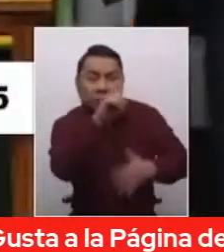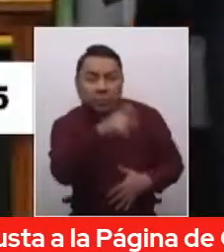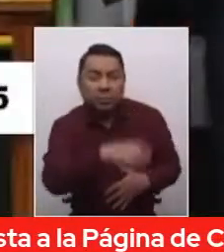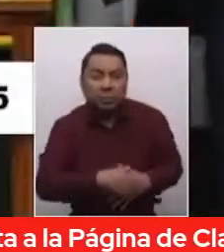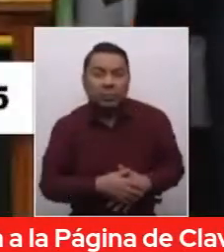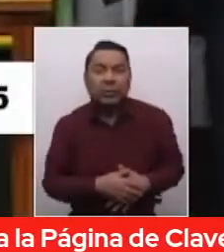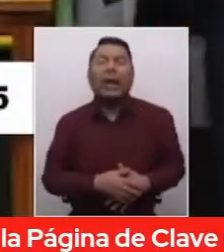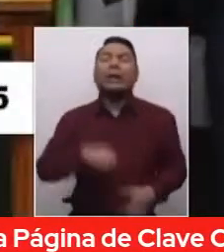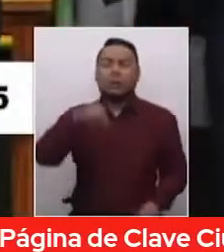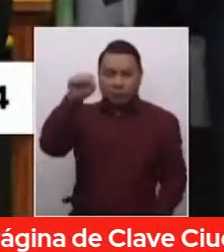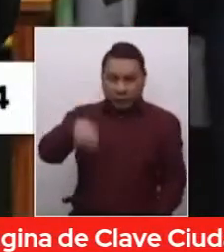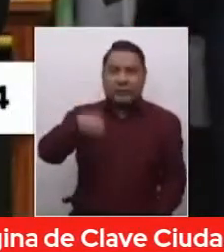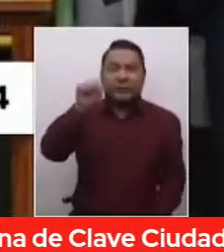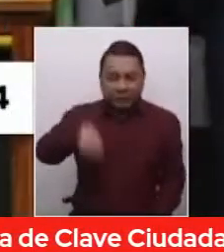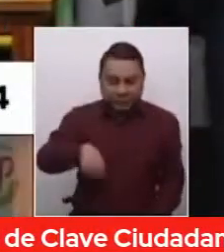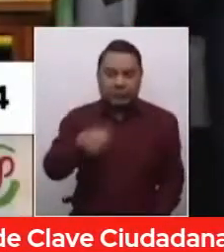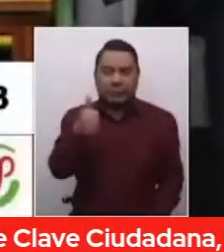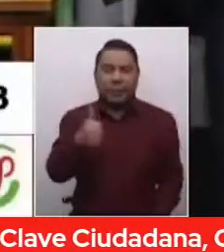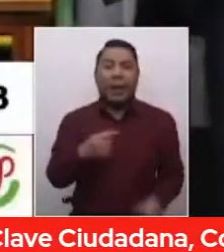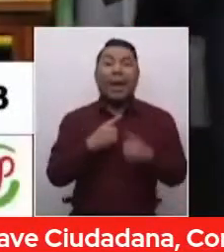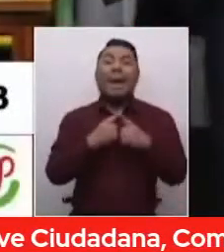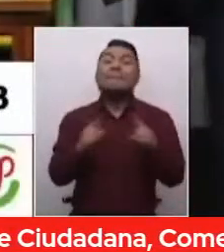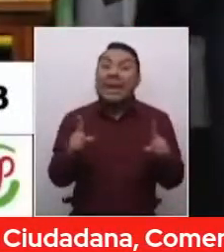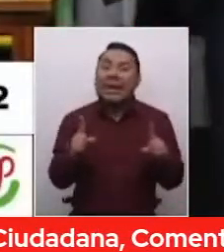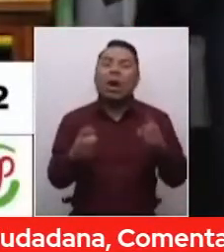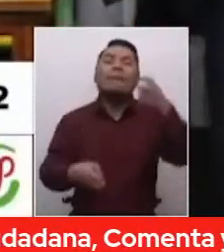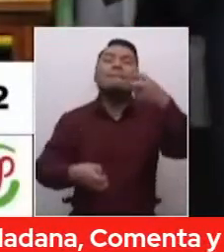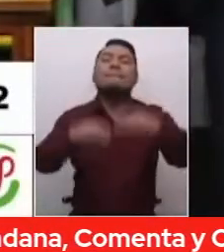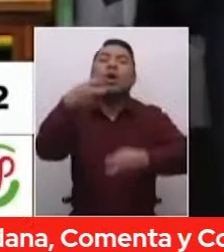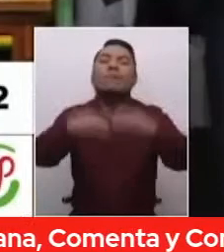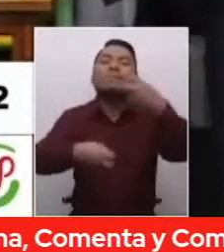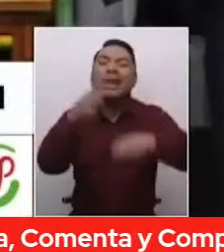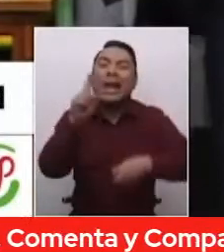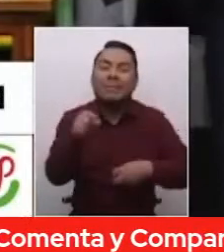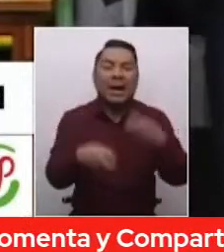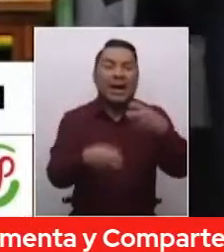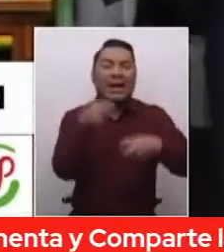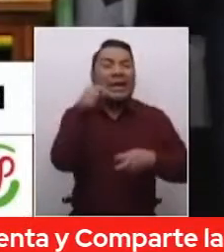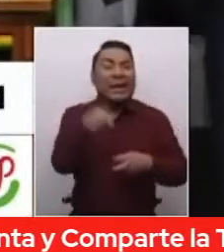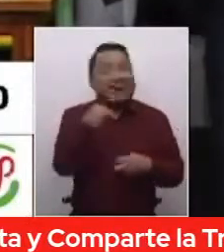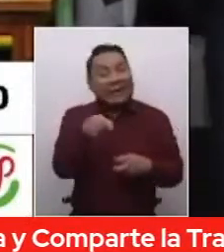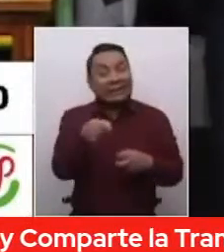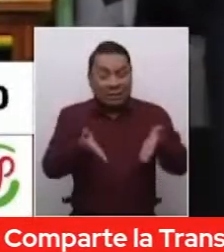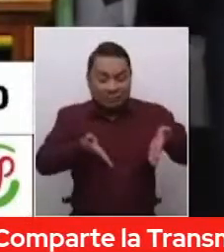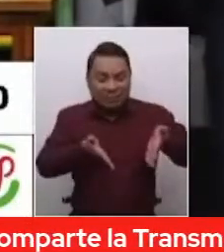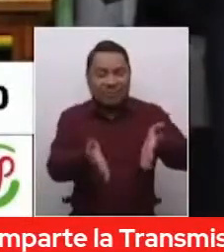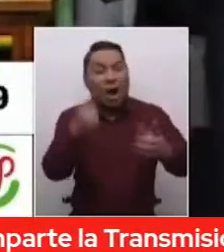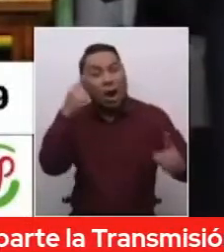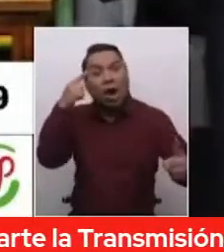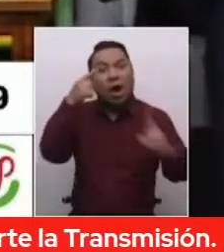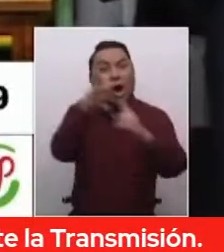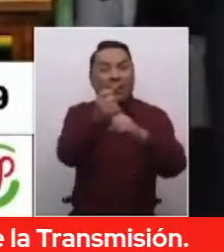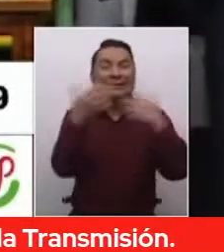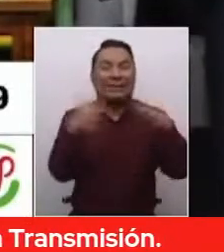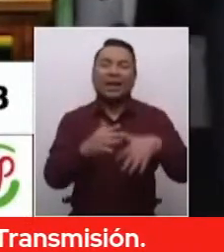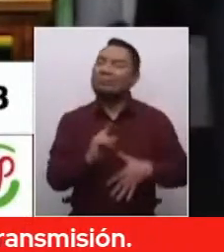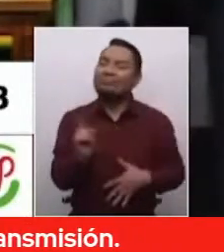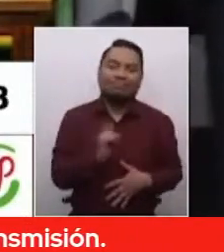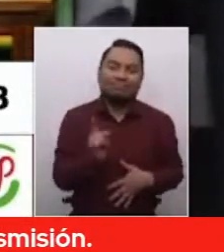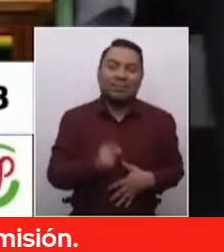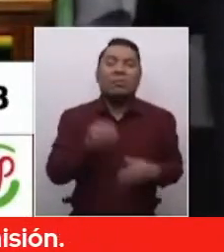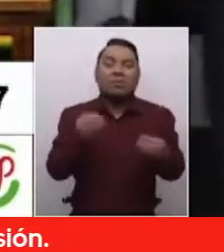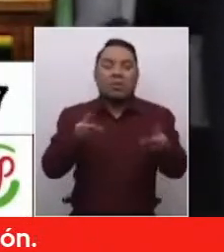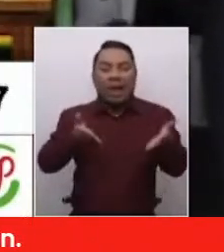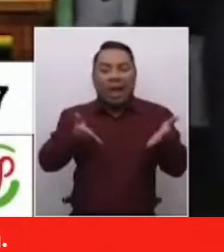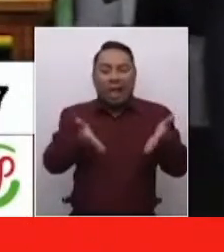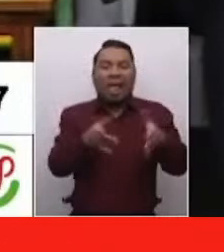Sí, sin duda, pero el problema es que estas ciclovías no están logrando el objetivo total, que es que haya una red troncal de